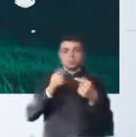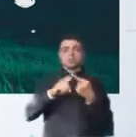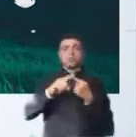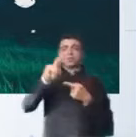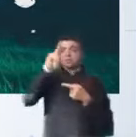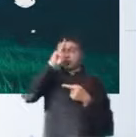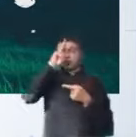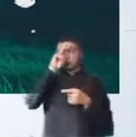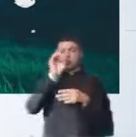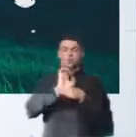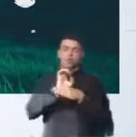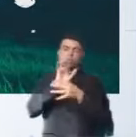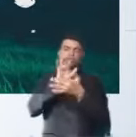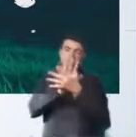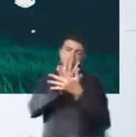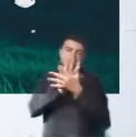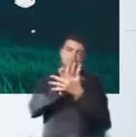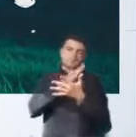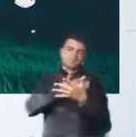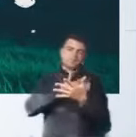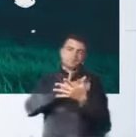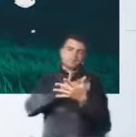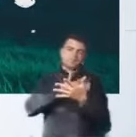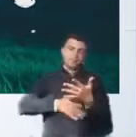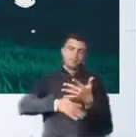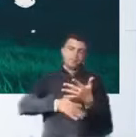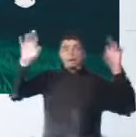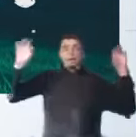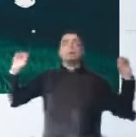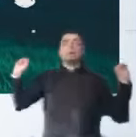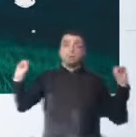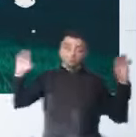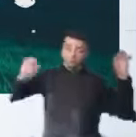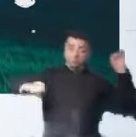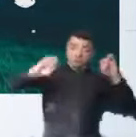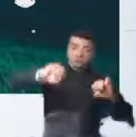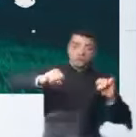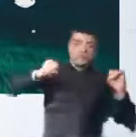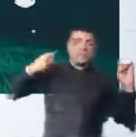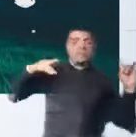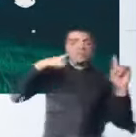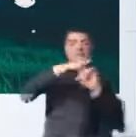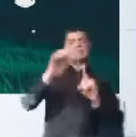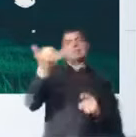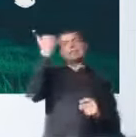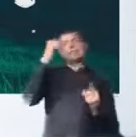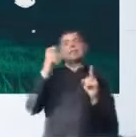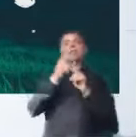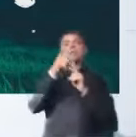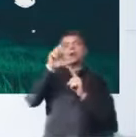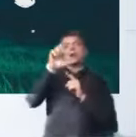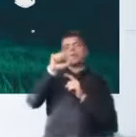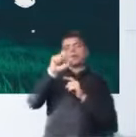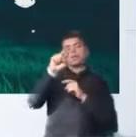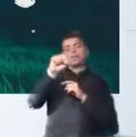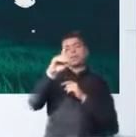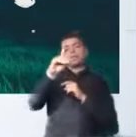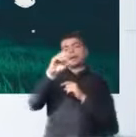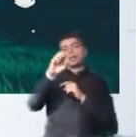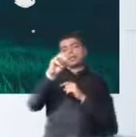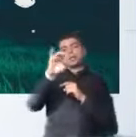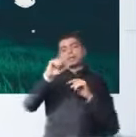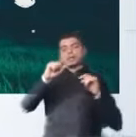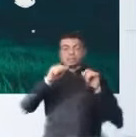los demás países. Sí estamos en una pandemia, pero la palabra pandemia no quiere decir que es una